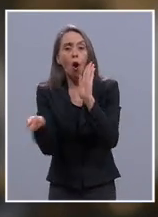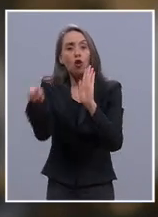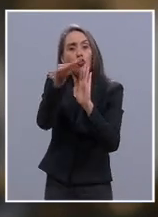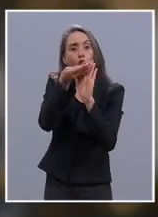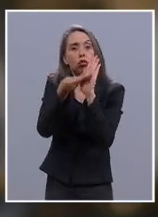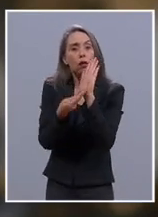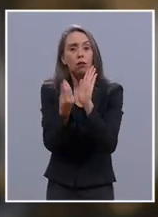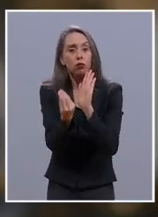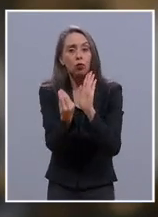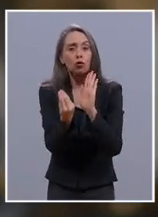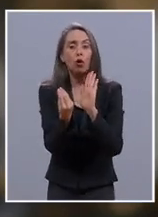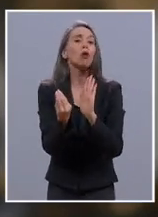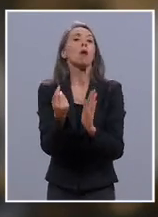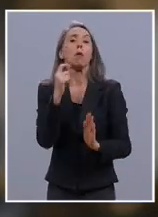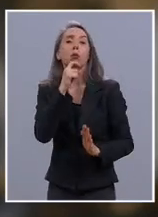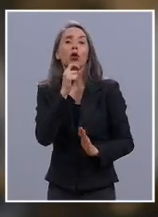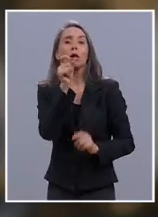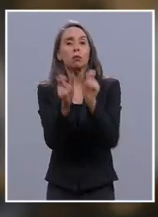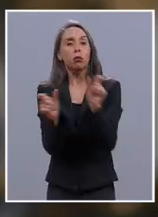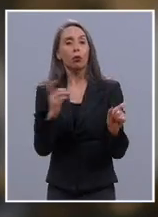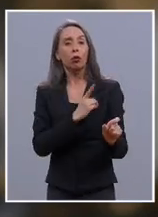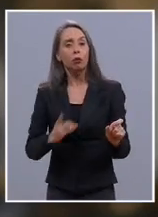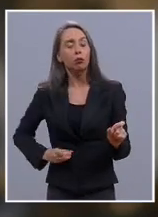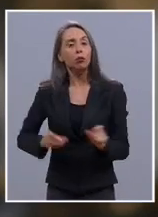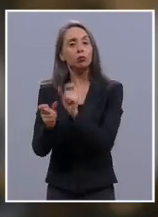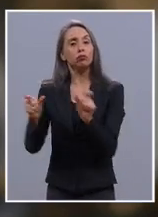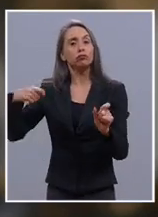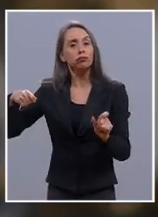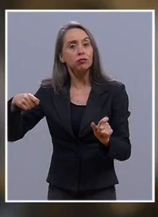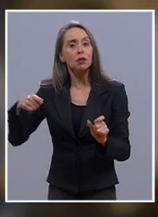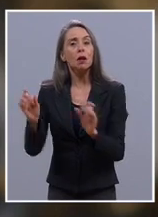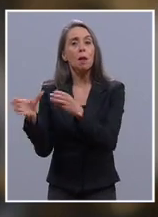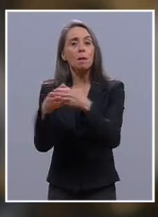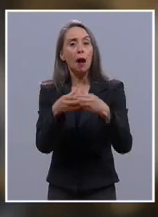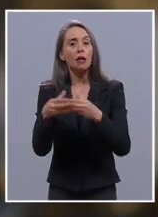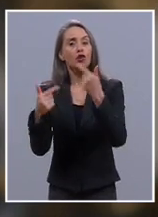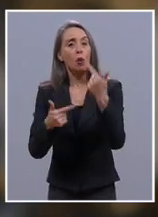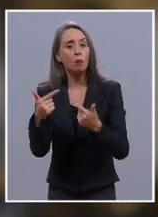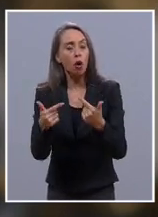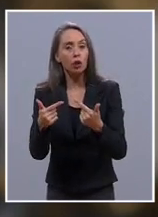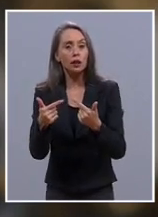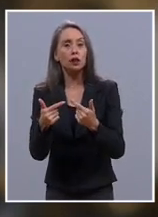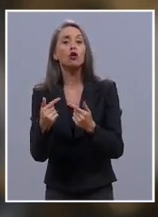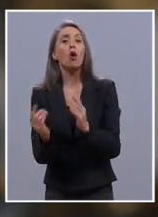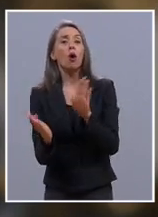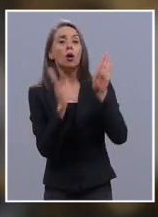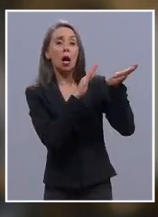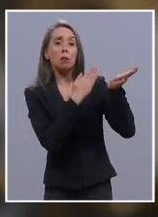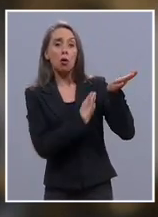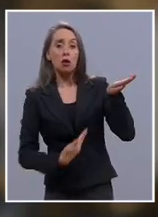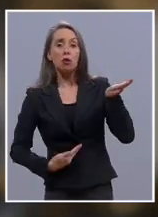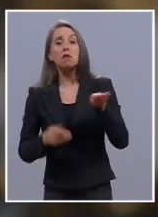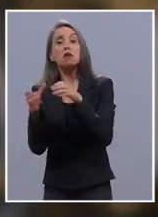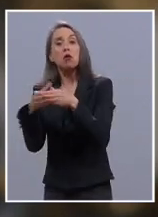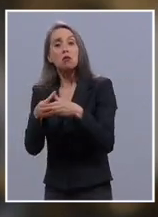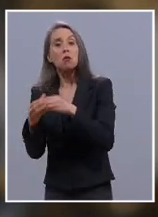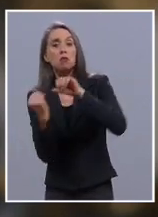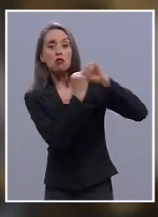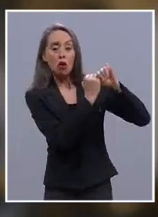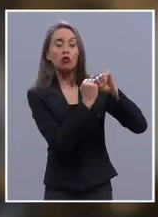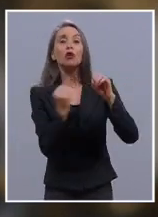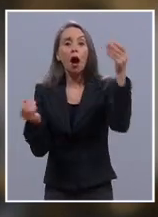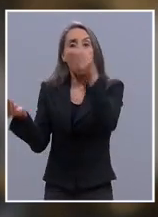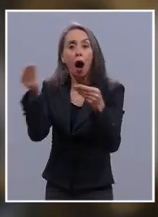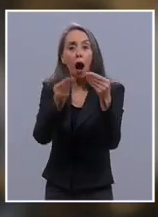como los parlamentarios y los partidos políticos de gobierno y de oposición como